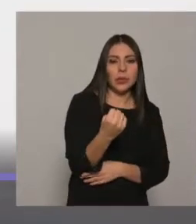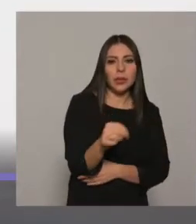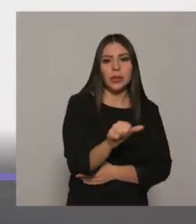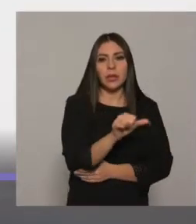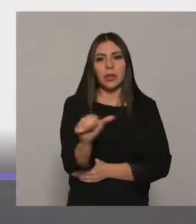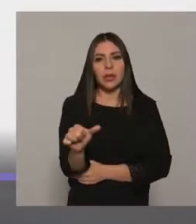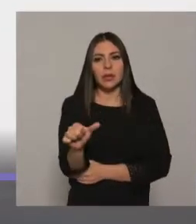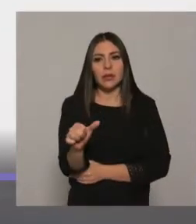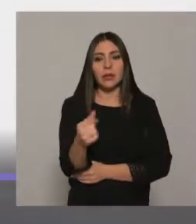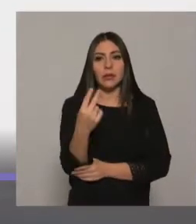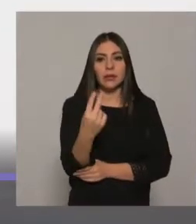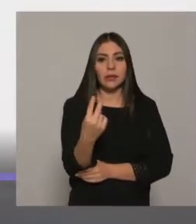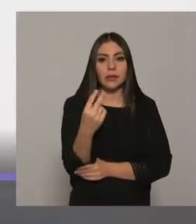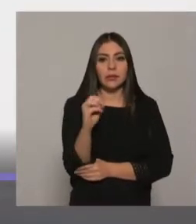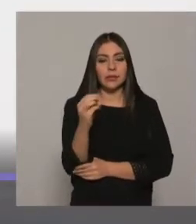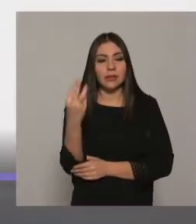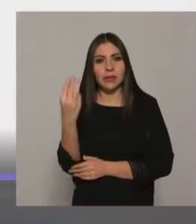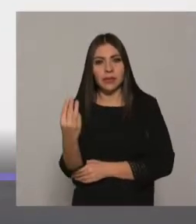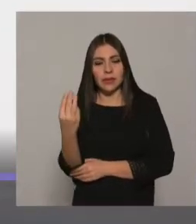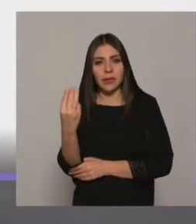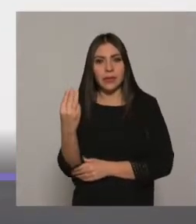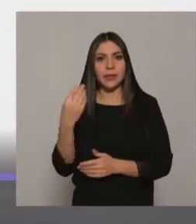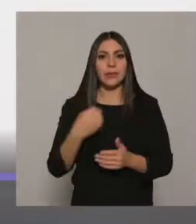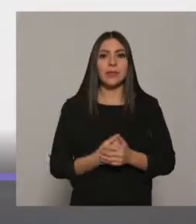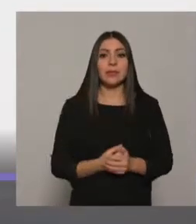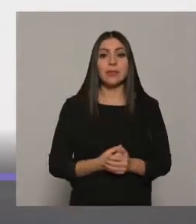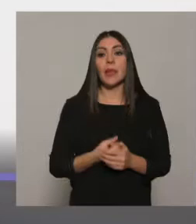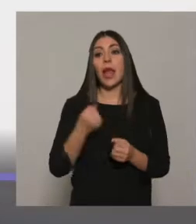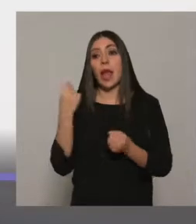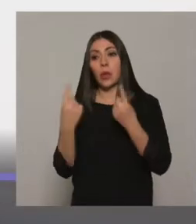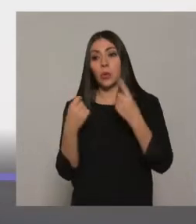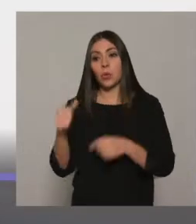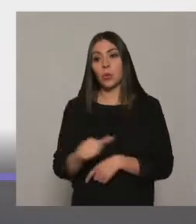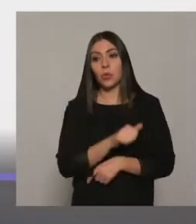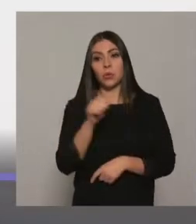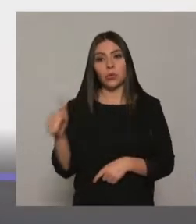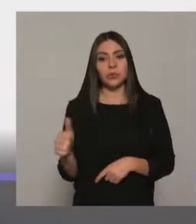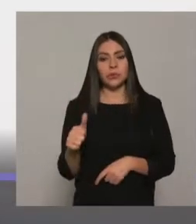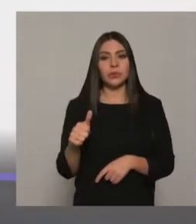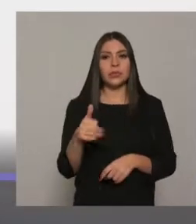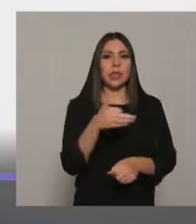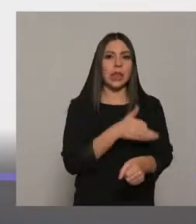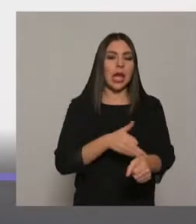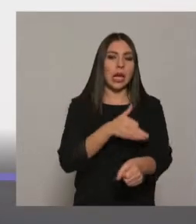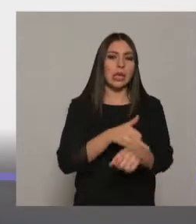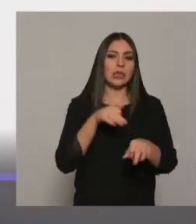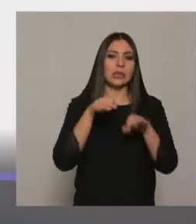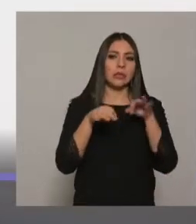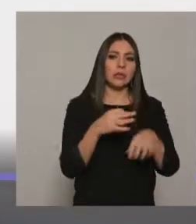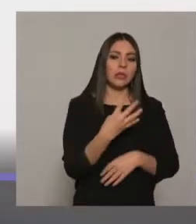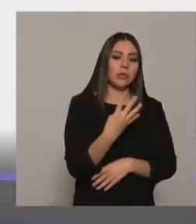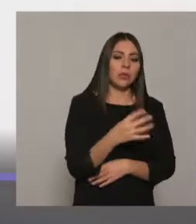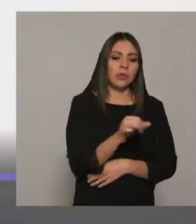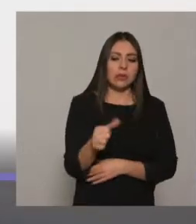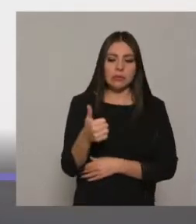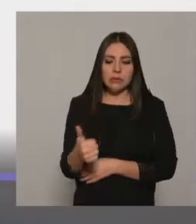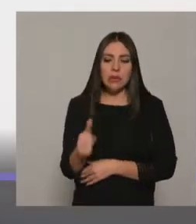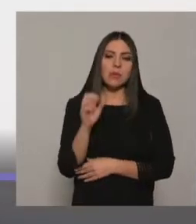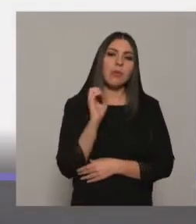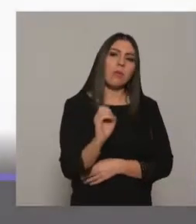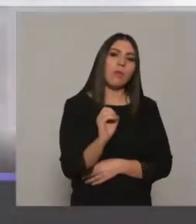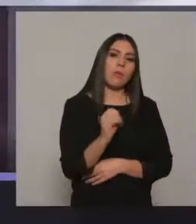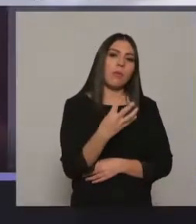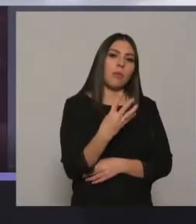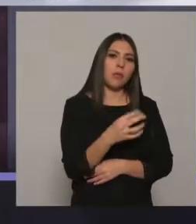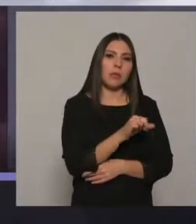a 2, 3 de la tarde, y algunas notarías trabajan también en las tardes, digamos de 4 a 6, de 4